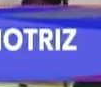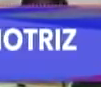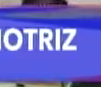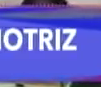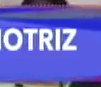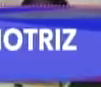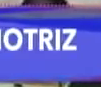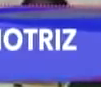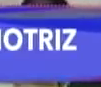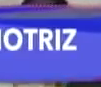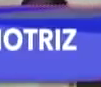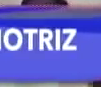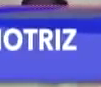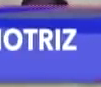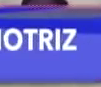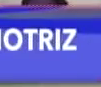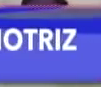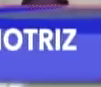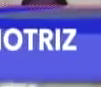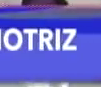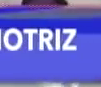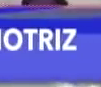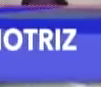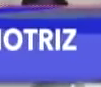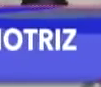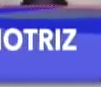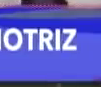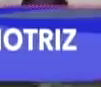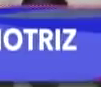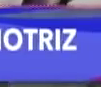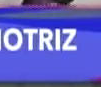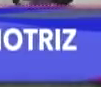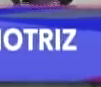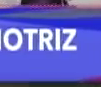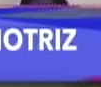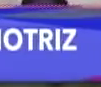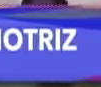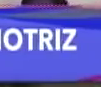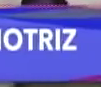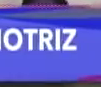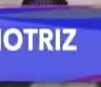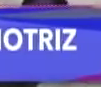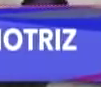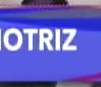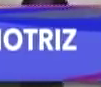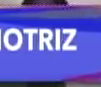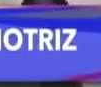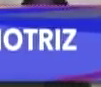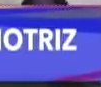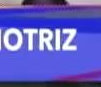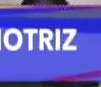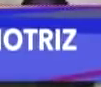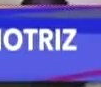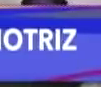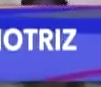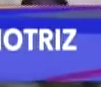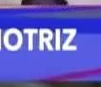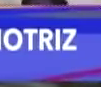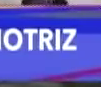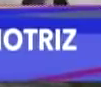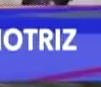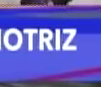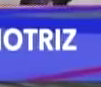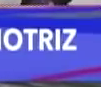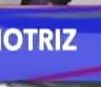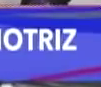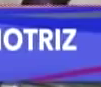una estrategia y una alianza estratégica entre el Estado venezolano y la empresa privada. Se inauguró, como usted dijo, el